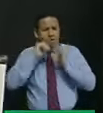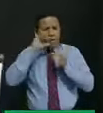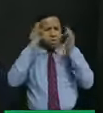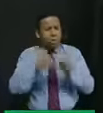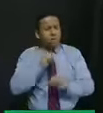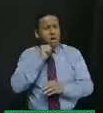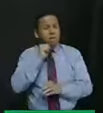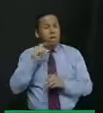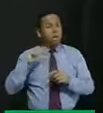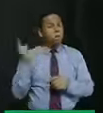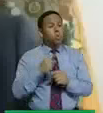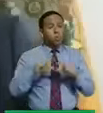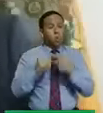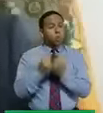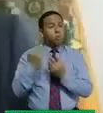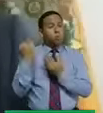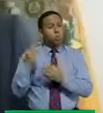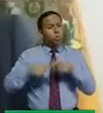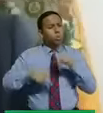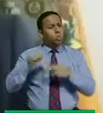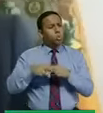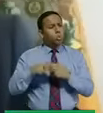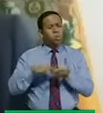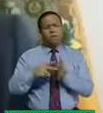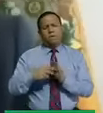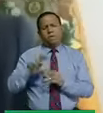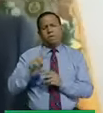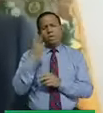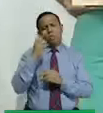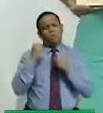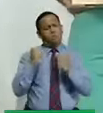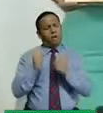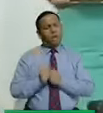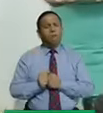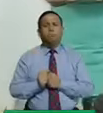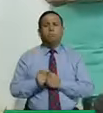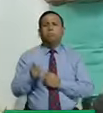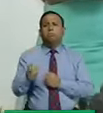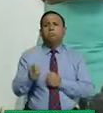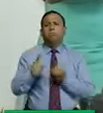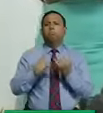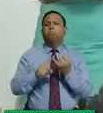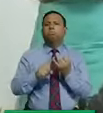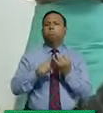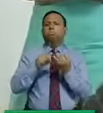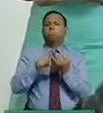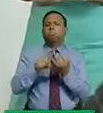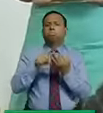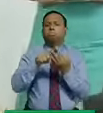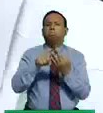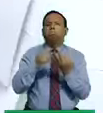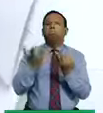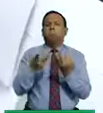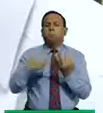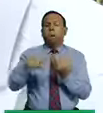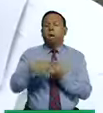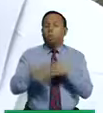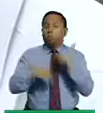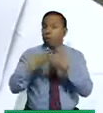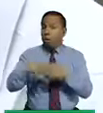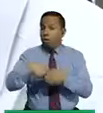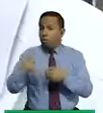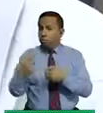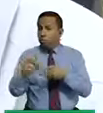segunda fuerza política del Ecuador. Nadie sabe el camino que tomarán Álvarez, Jiménez u otros. El oficialismo